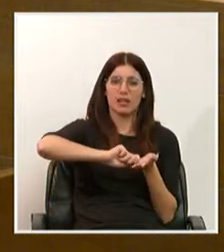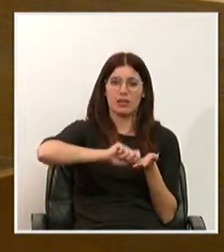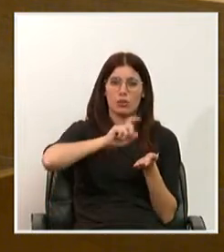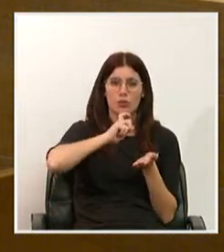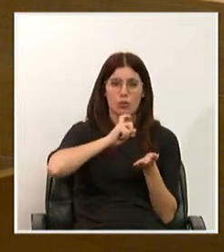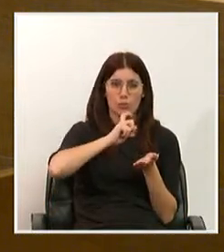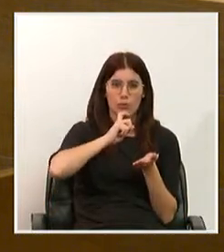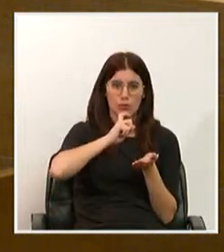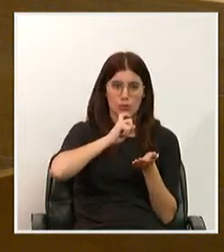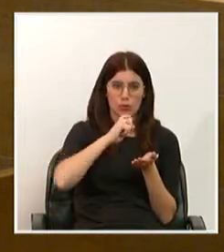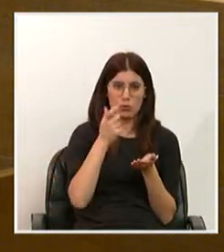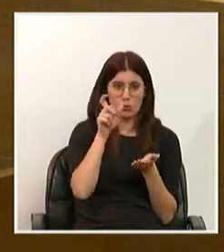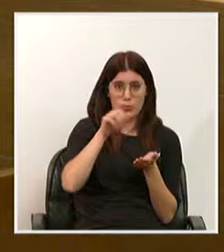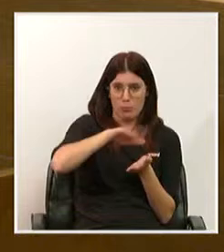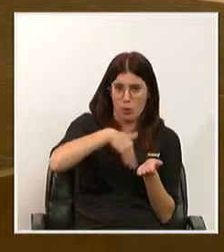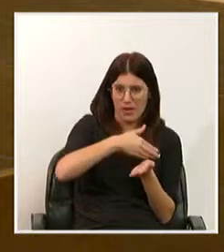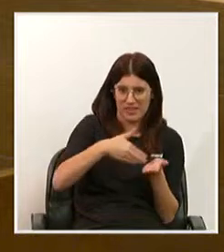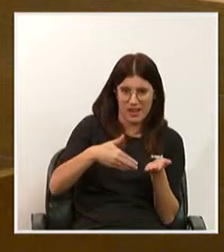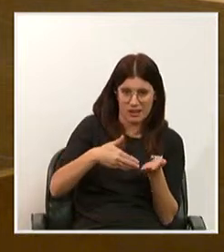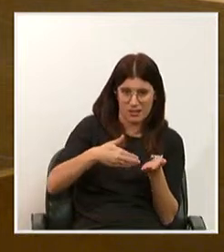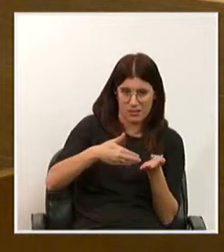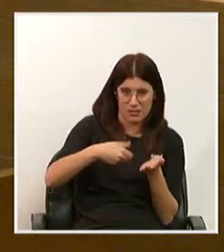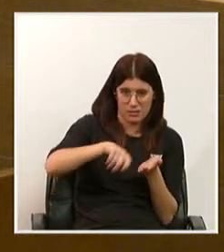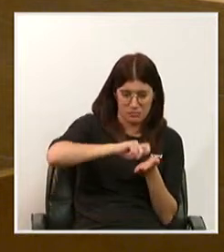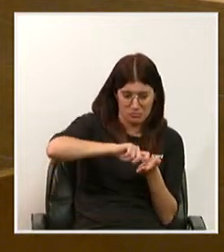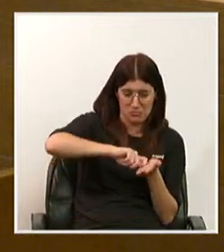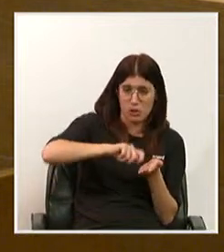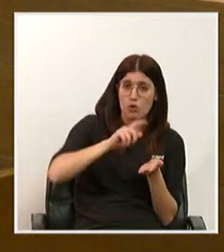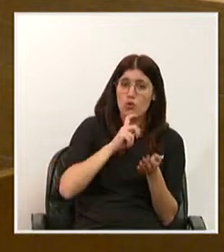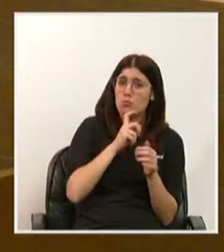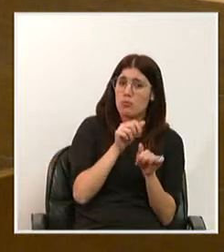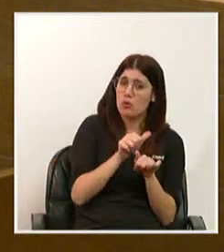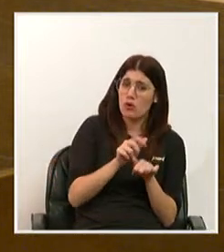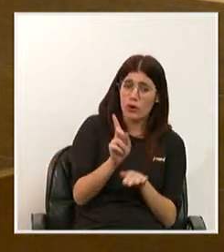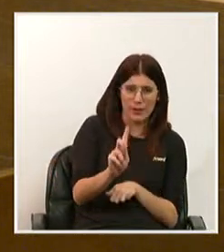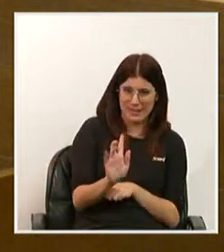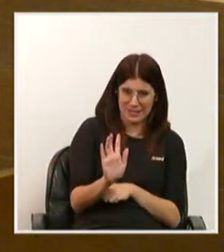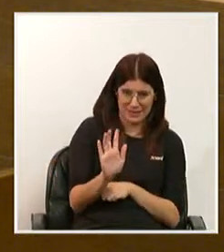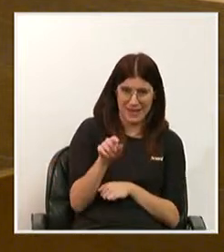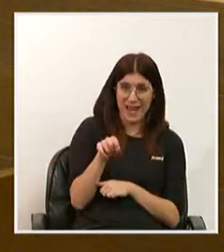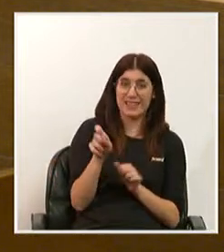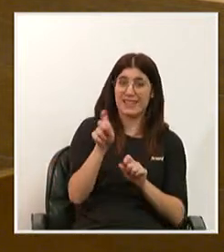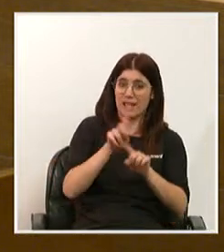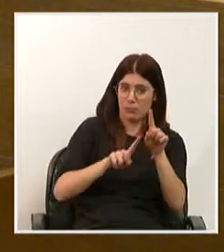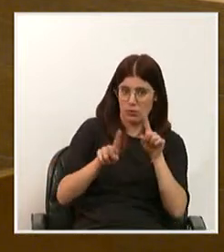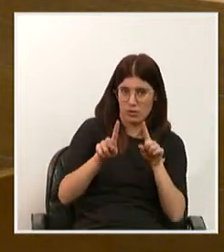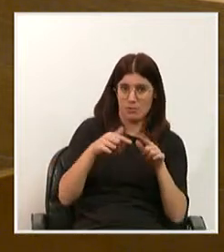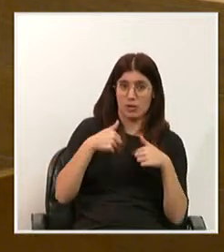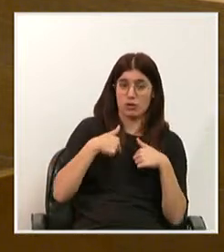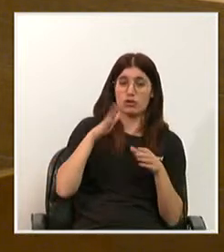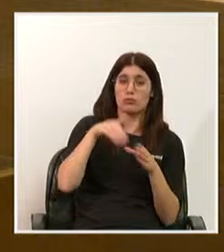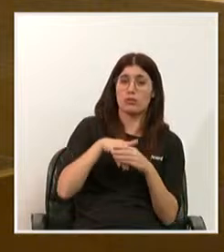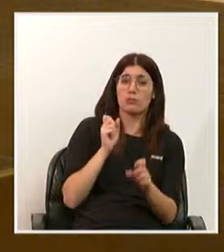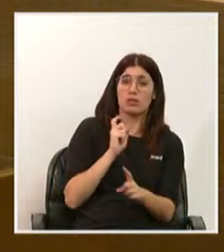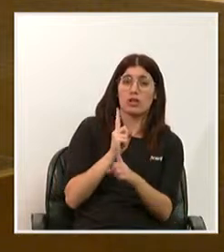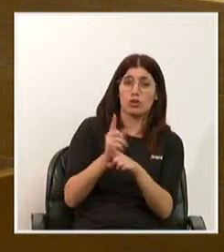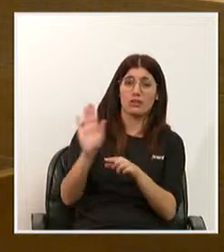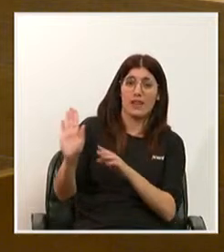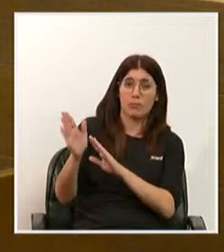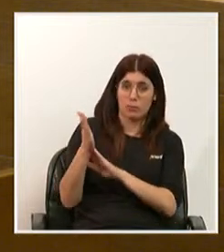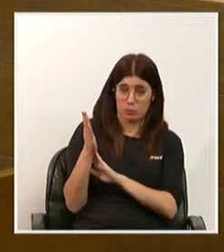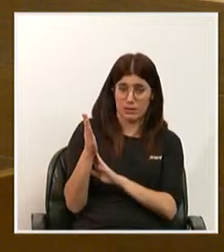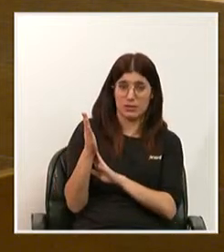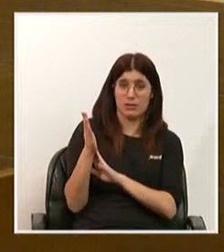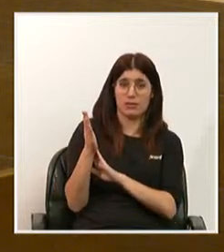un poeta Aquí el problema y por lo que nosotros vamos a votar en contra de su